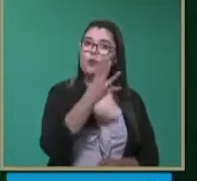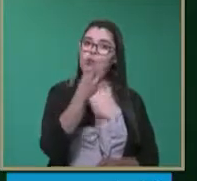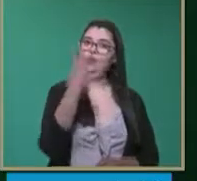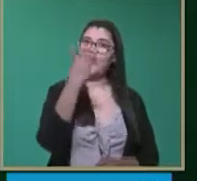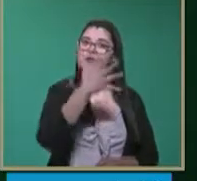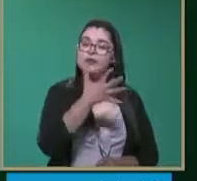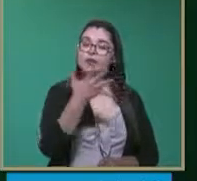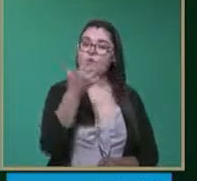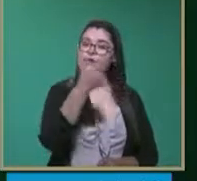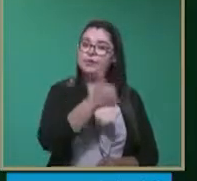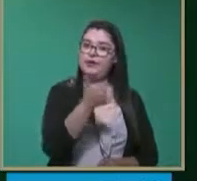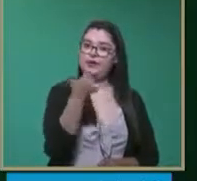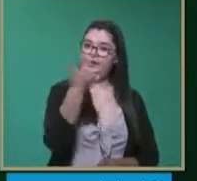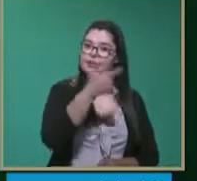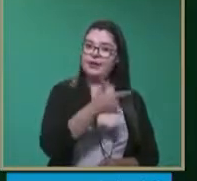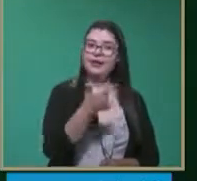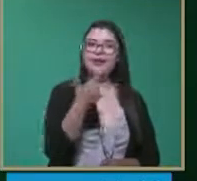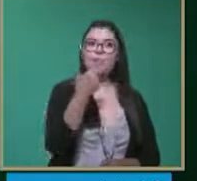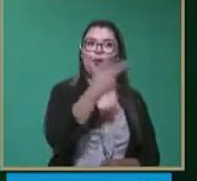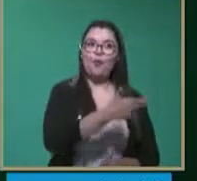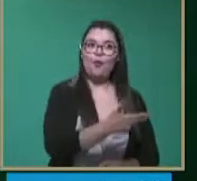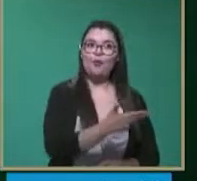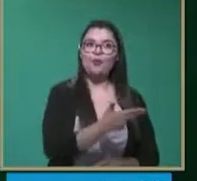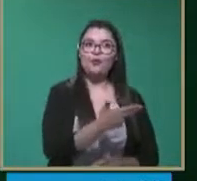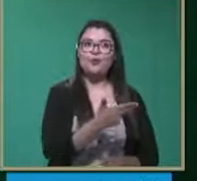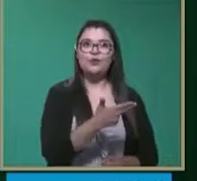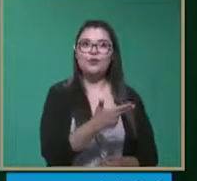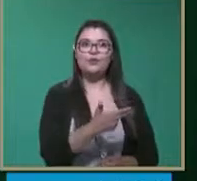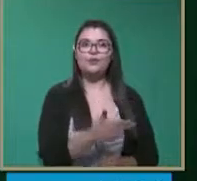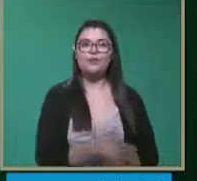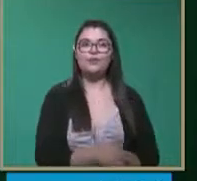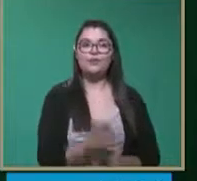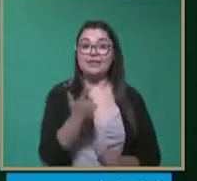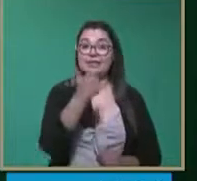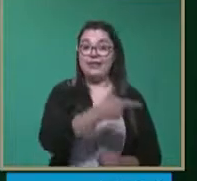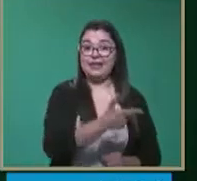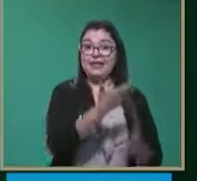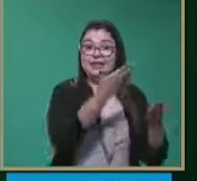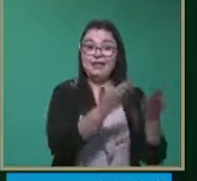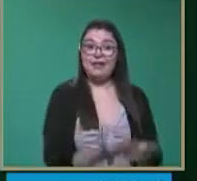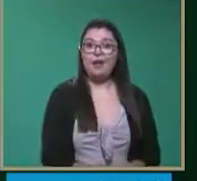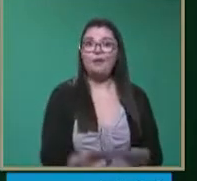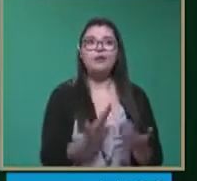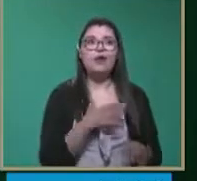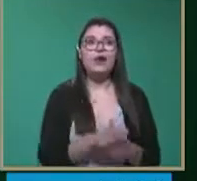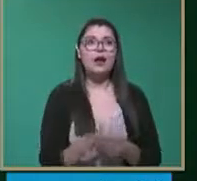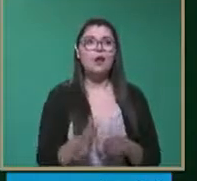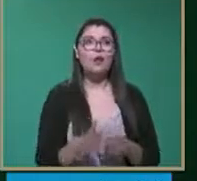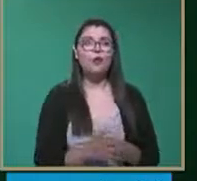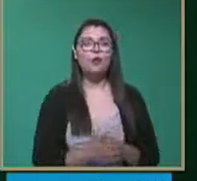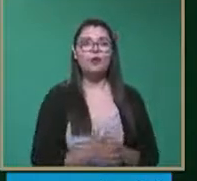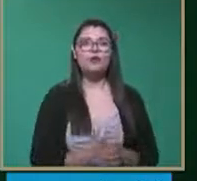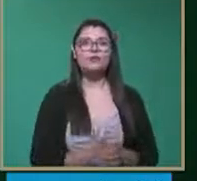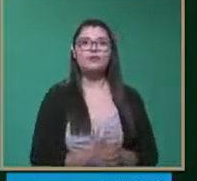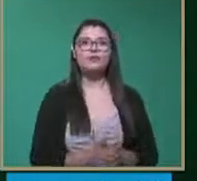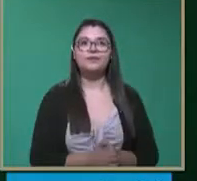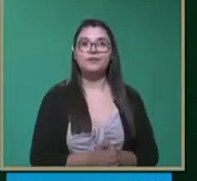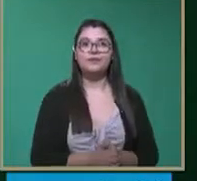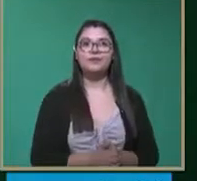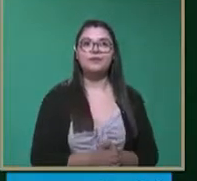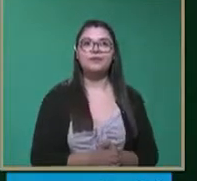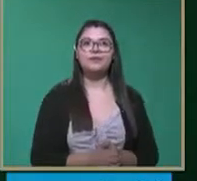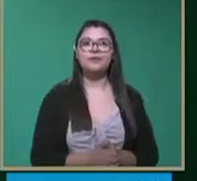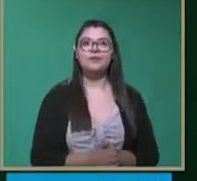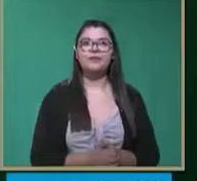3, 4, 5, 6, 7. Ahí faltó uno, pero nos regresamos 8 y llegamos